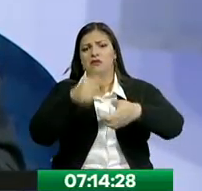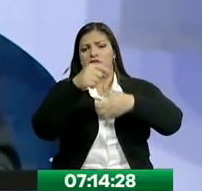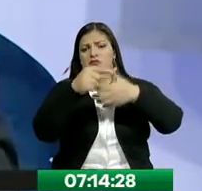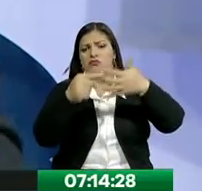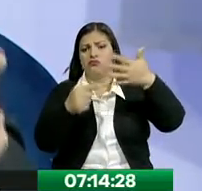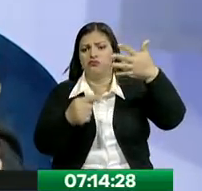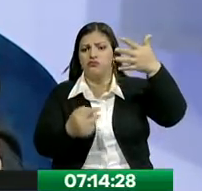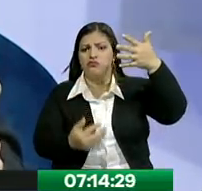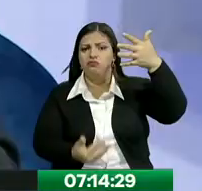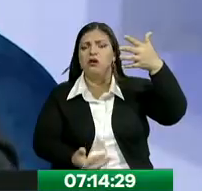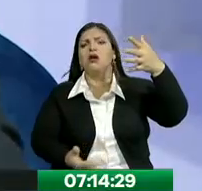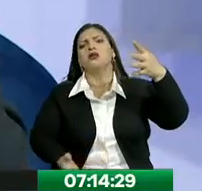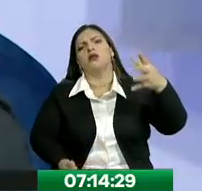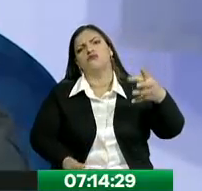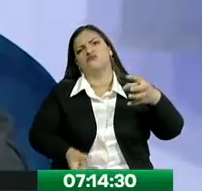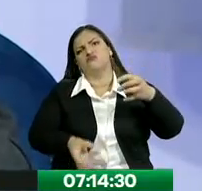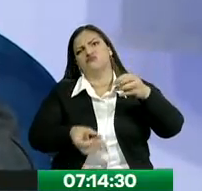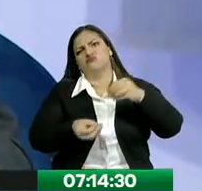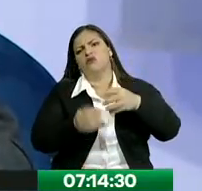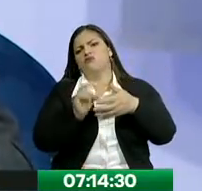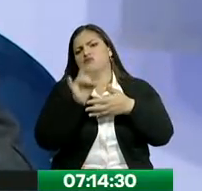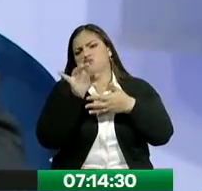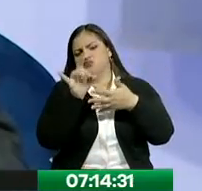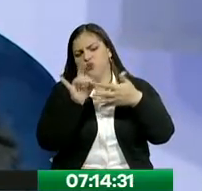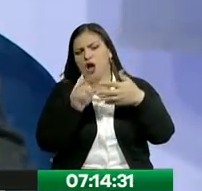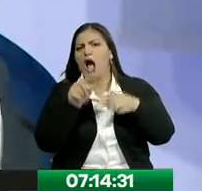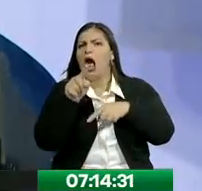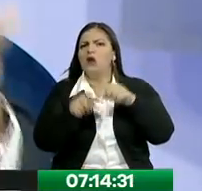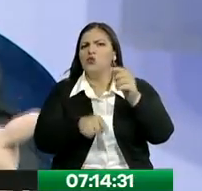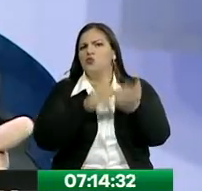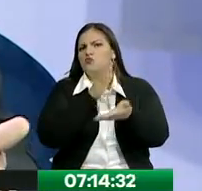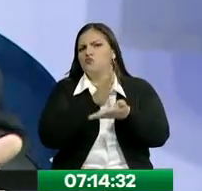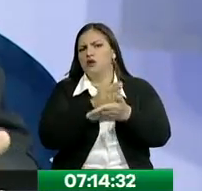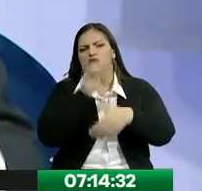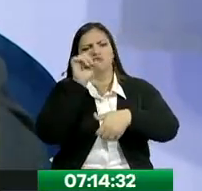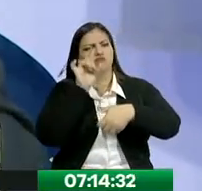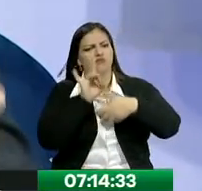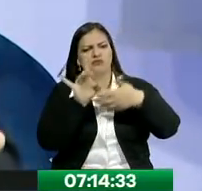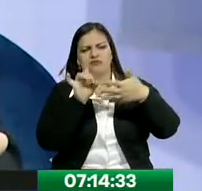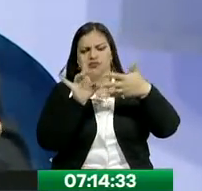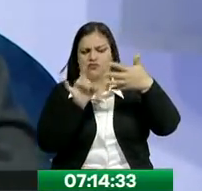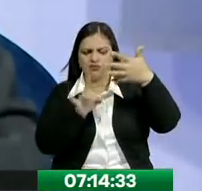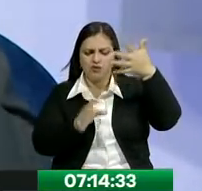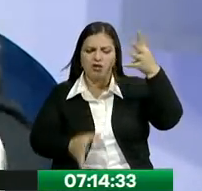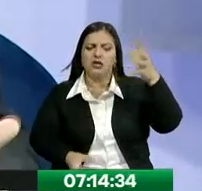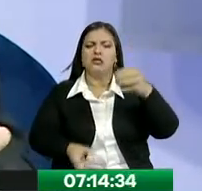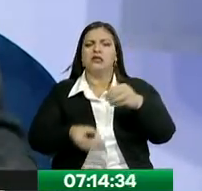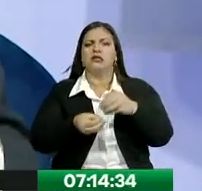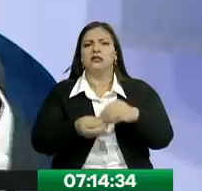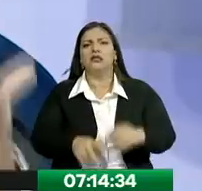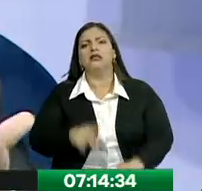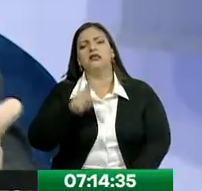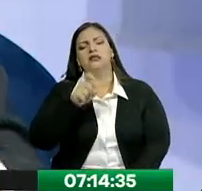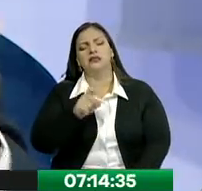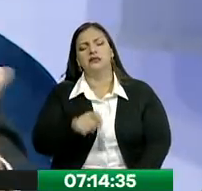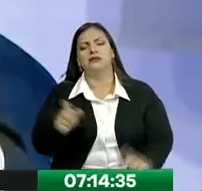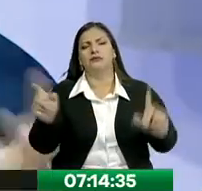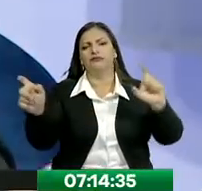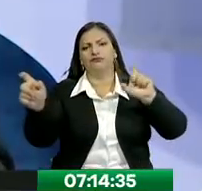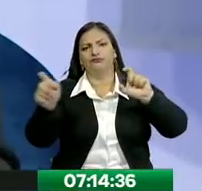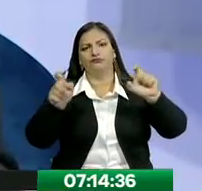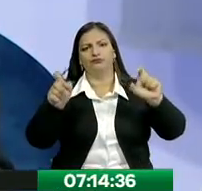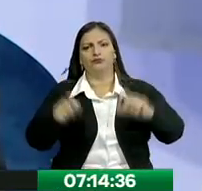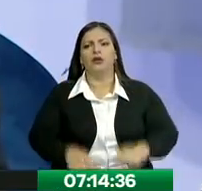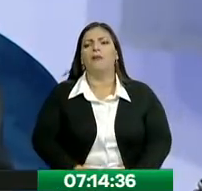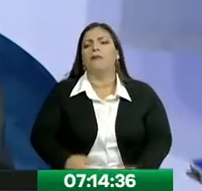ministerios, se puede funcionar sin perder el norte, que es promover, controlar los sectores agrícolas y pesca que son